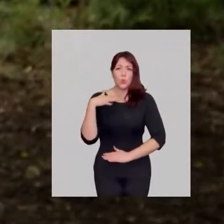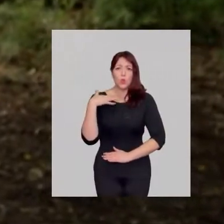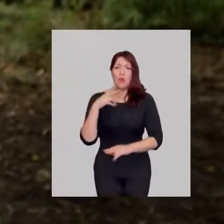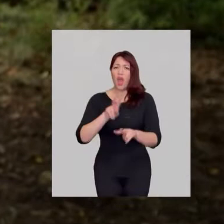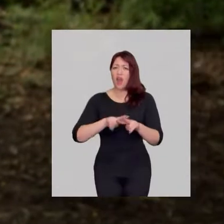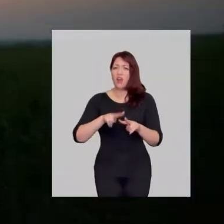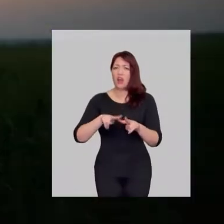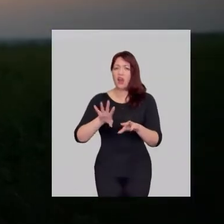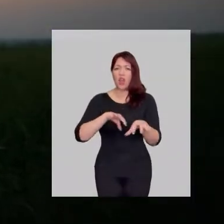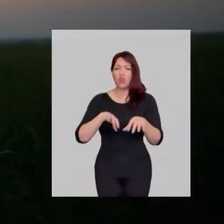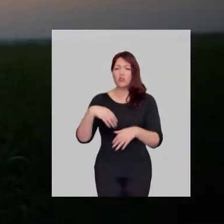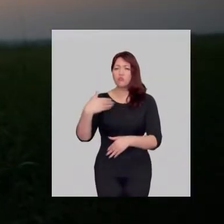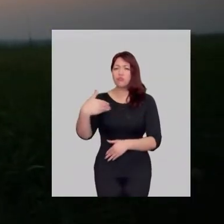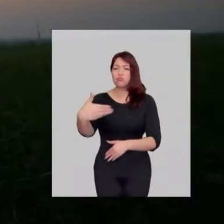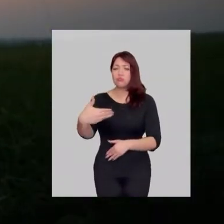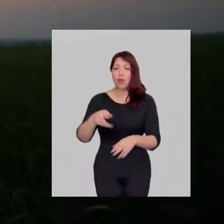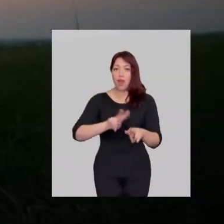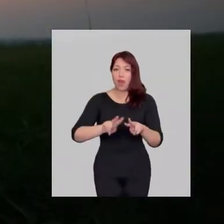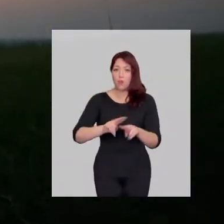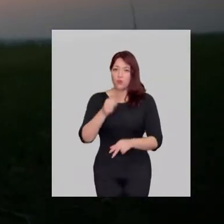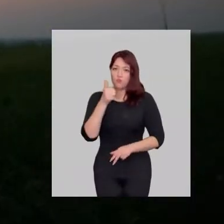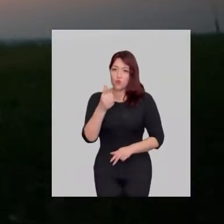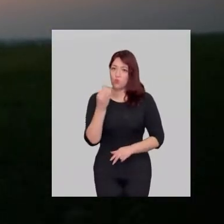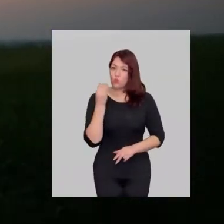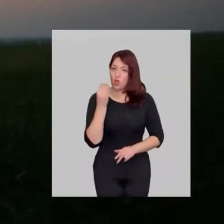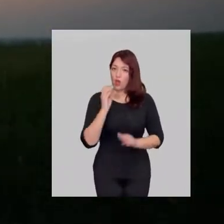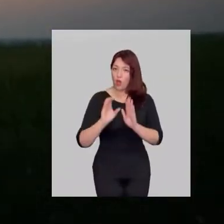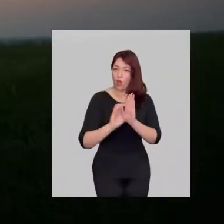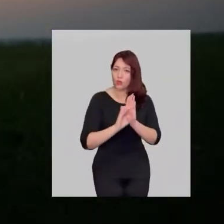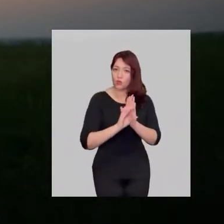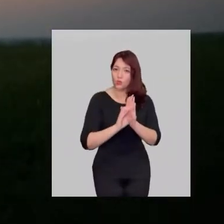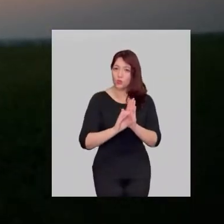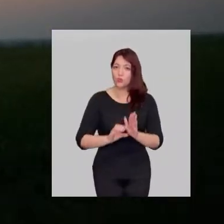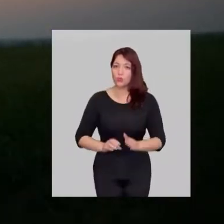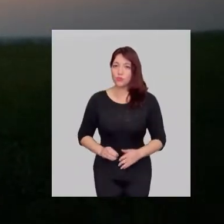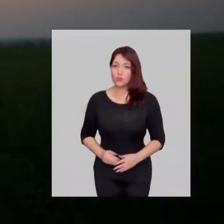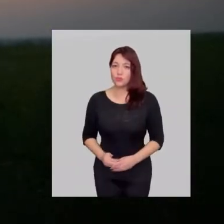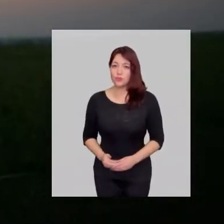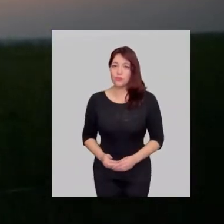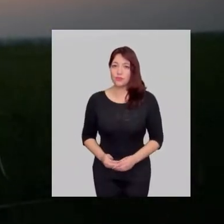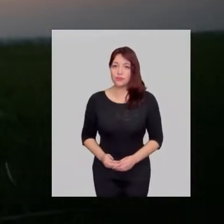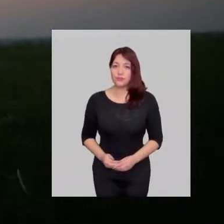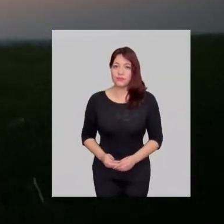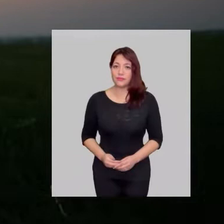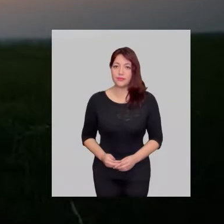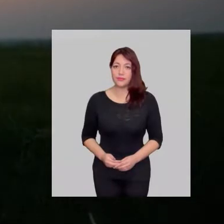como para arreglar la carga en el camino. Hagamos una buena nueva constitución.